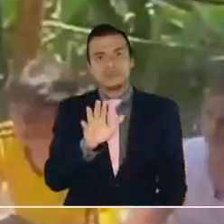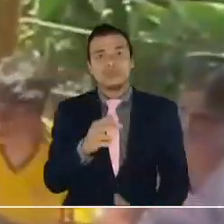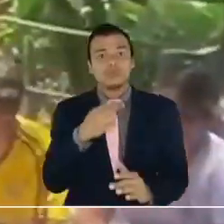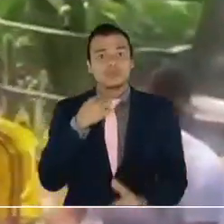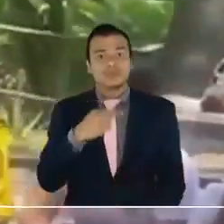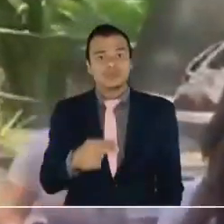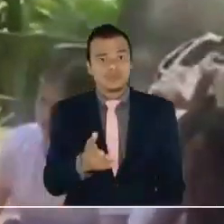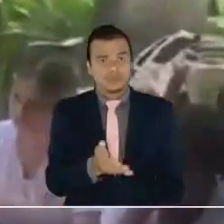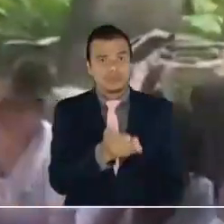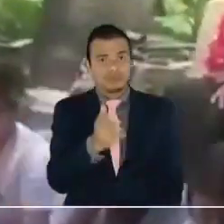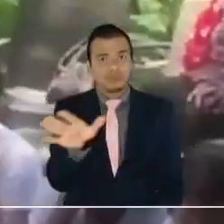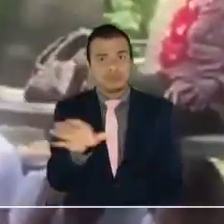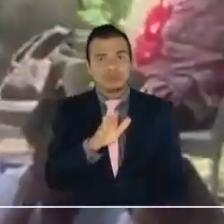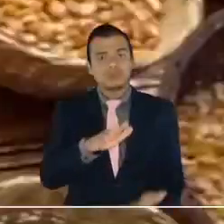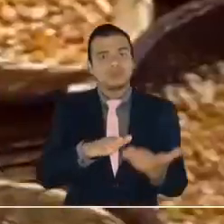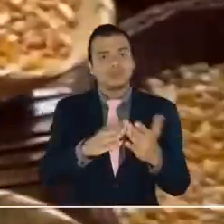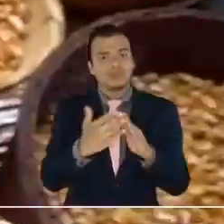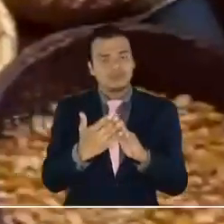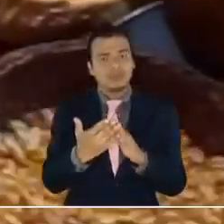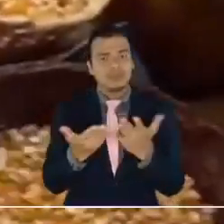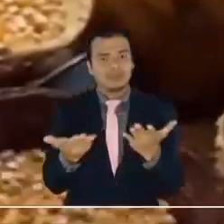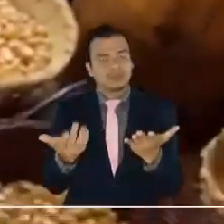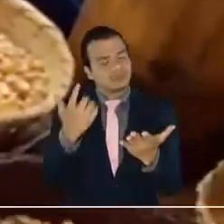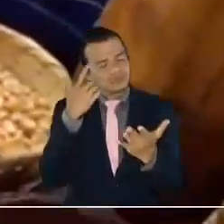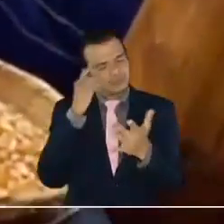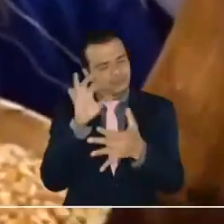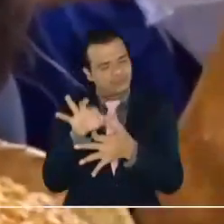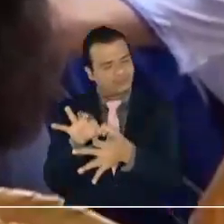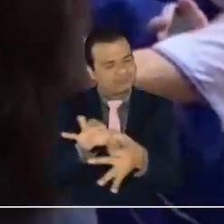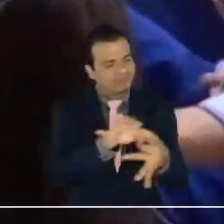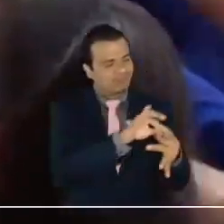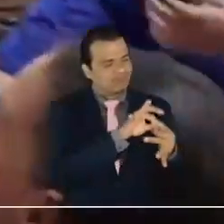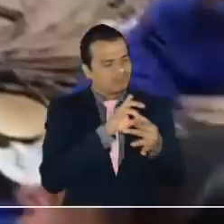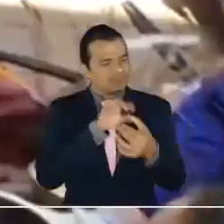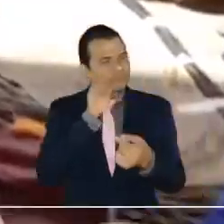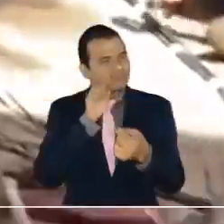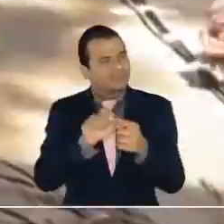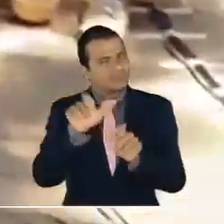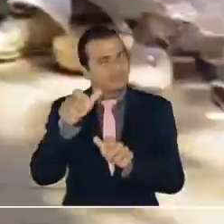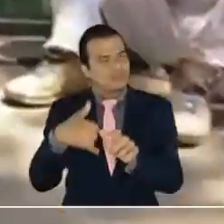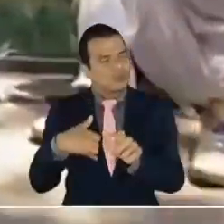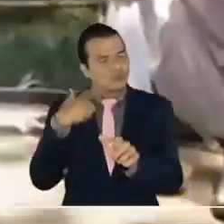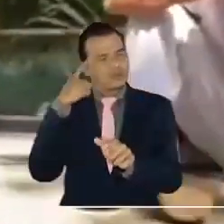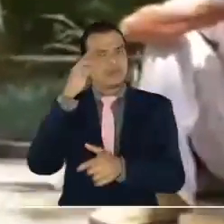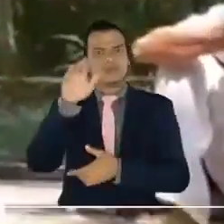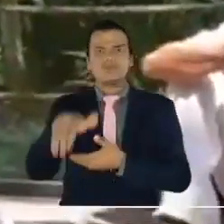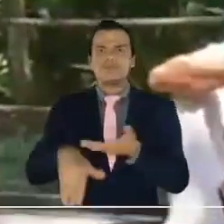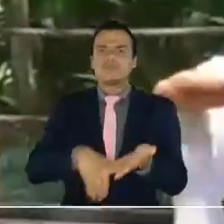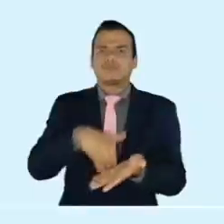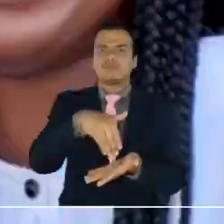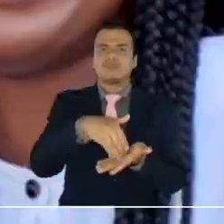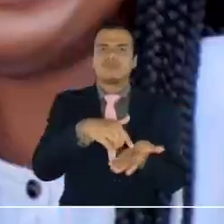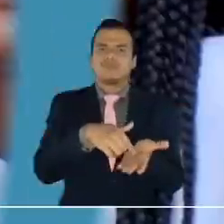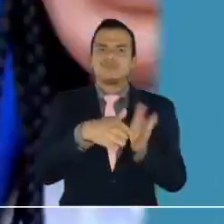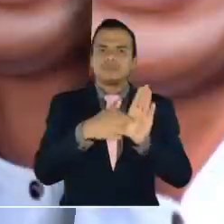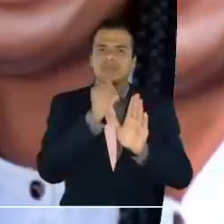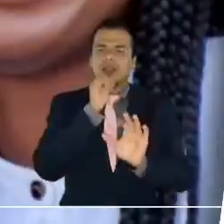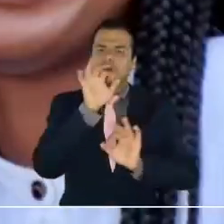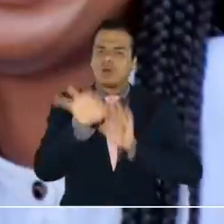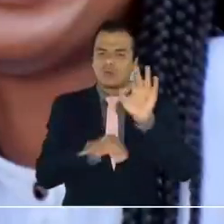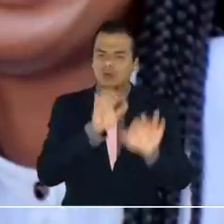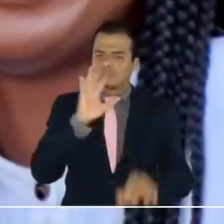arte y la colaboración, las nuevas generaciones levanten su voz para proteger el agua y sus ecosistemas.